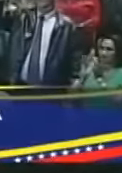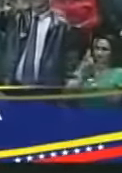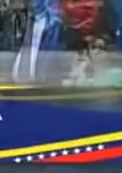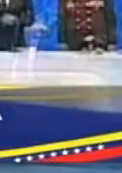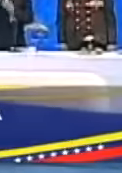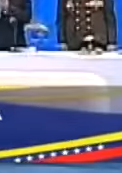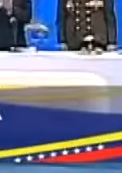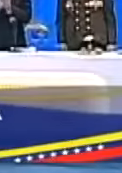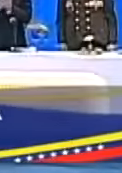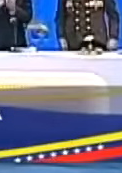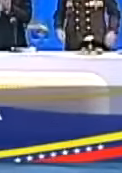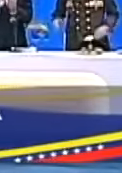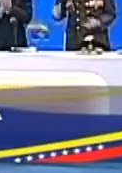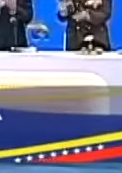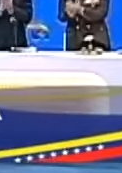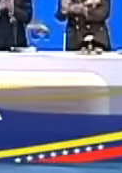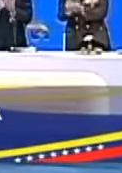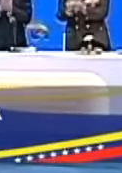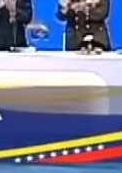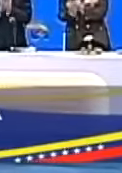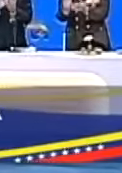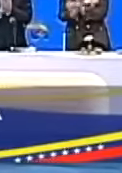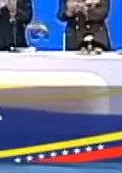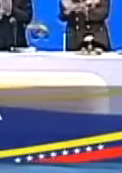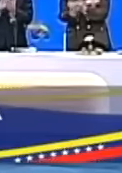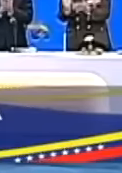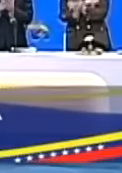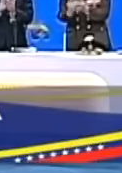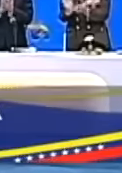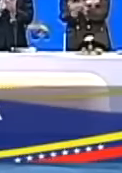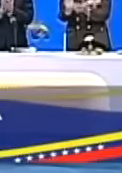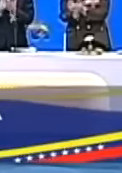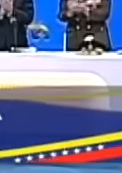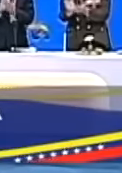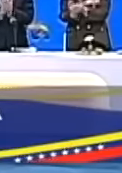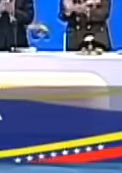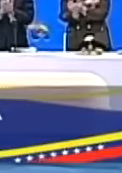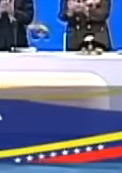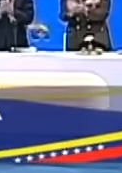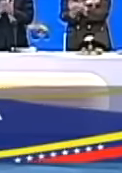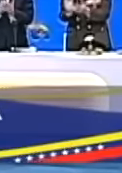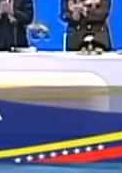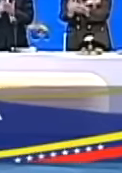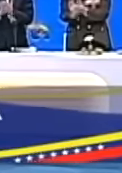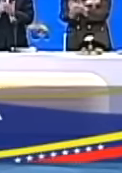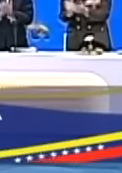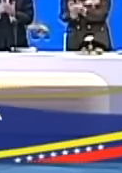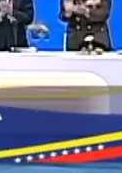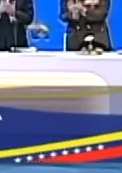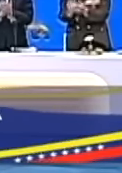de los venezolanos en esta defensa histórica.